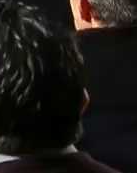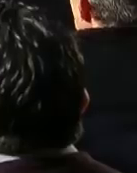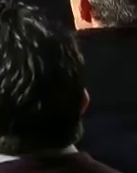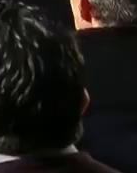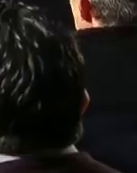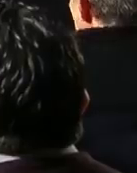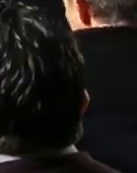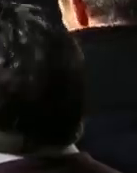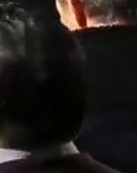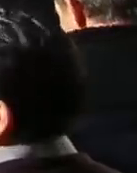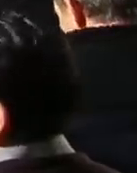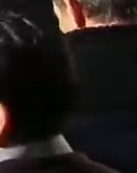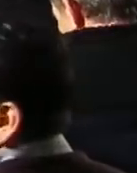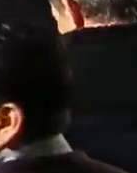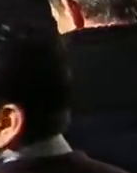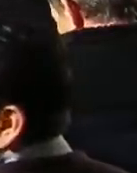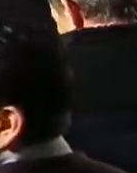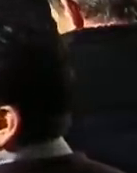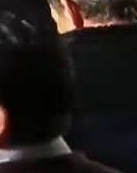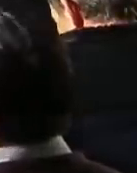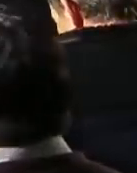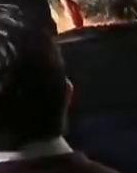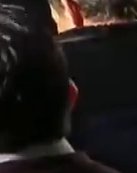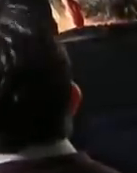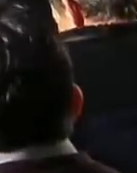Pero toda esa tardanza